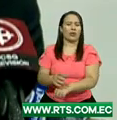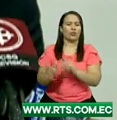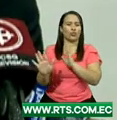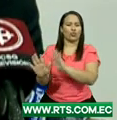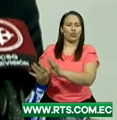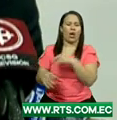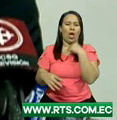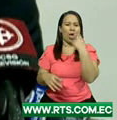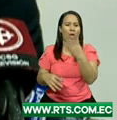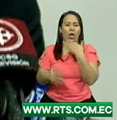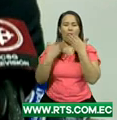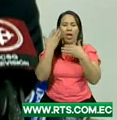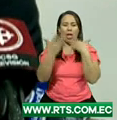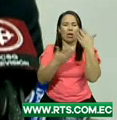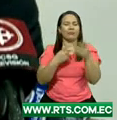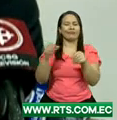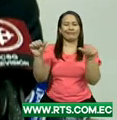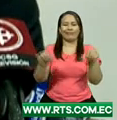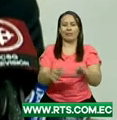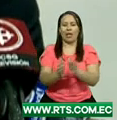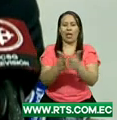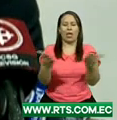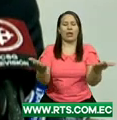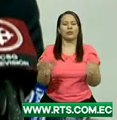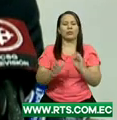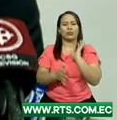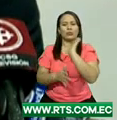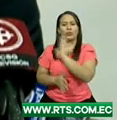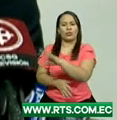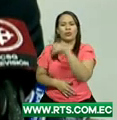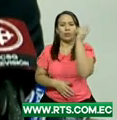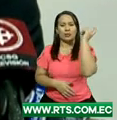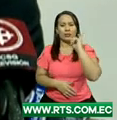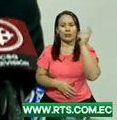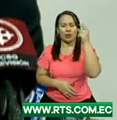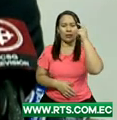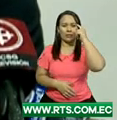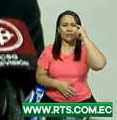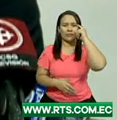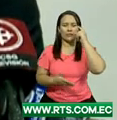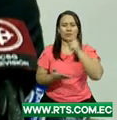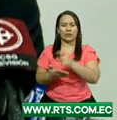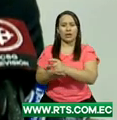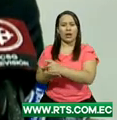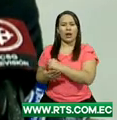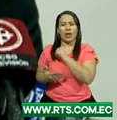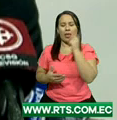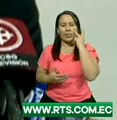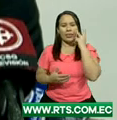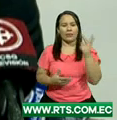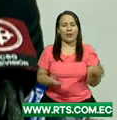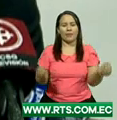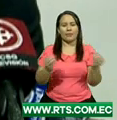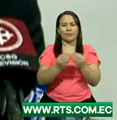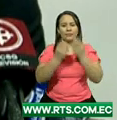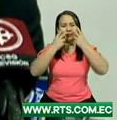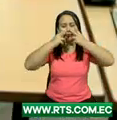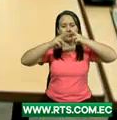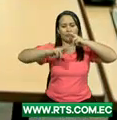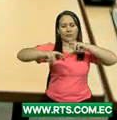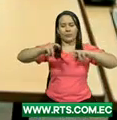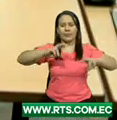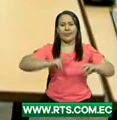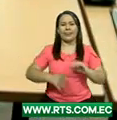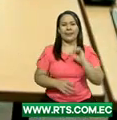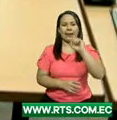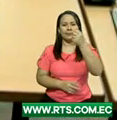basado con libreto con la necesidad de fiscalía de suplir las falencias investigativas que tiene